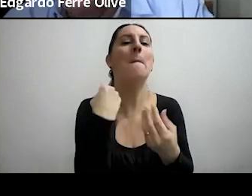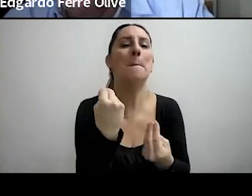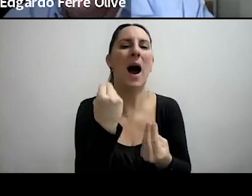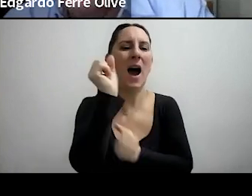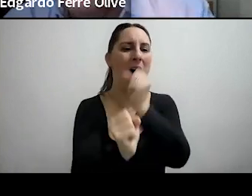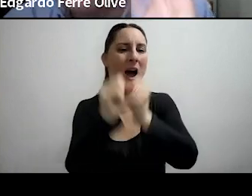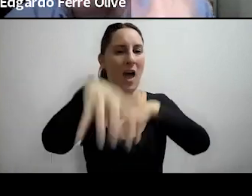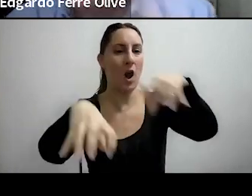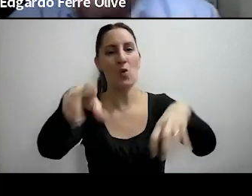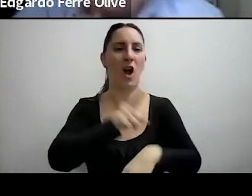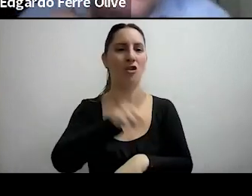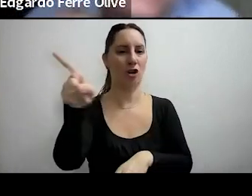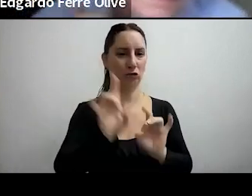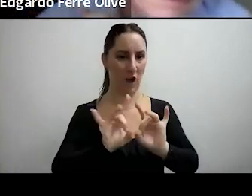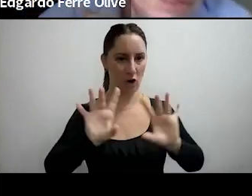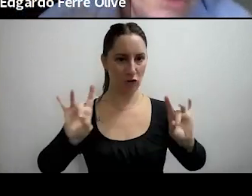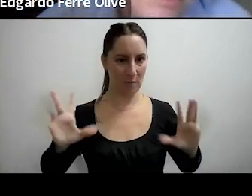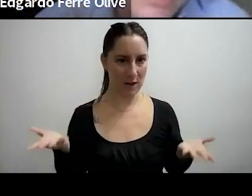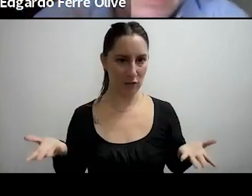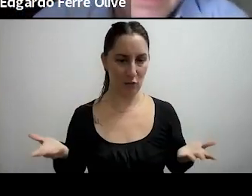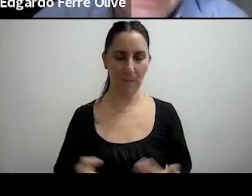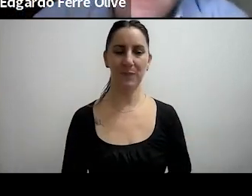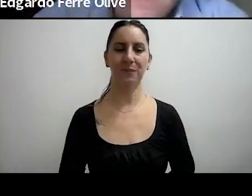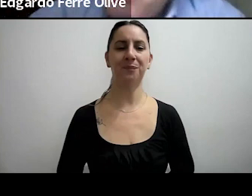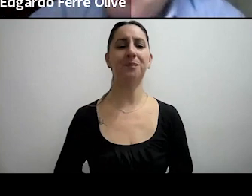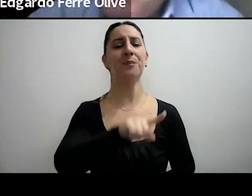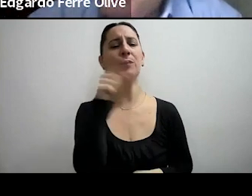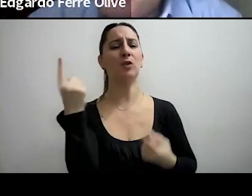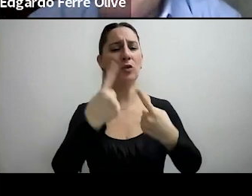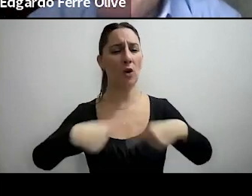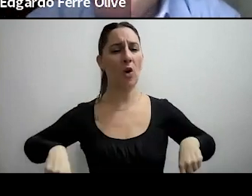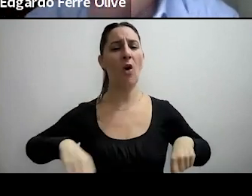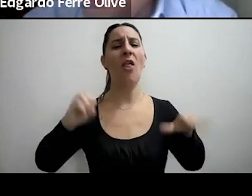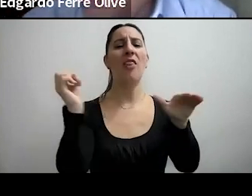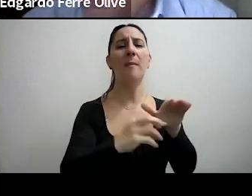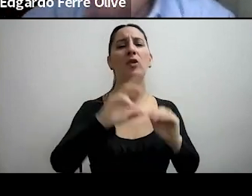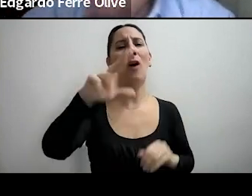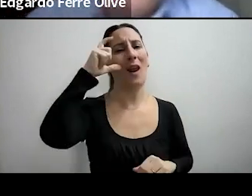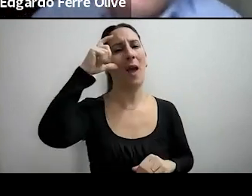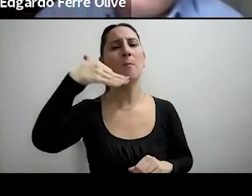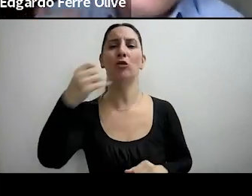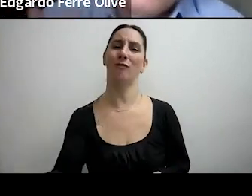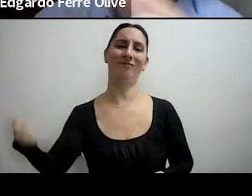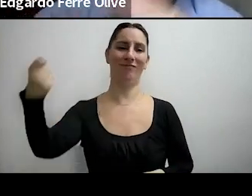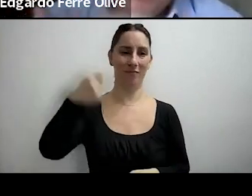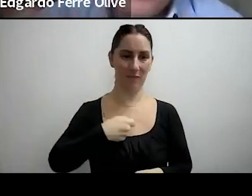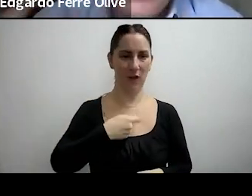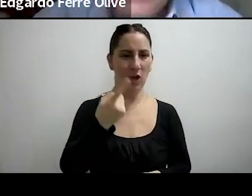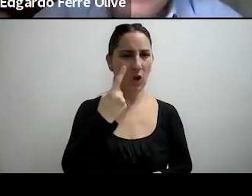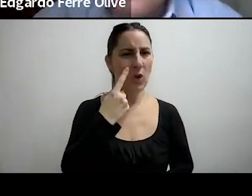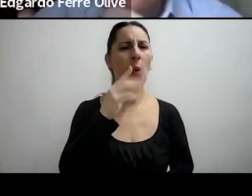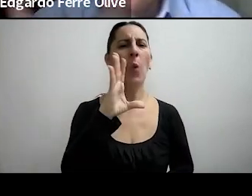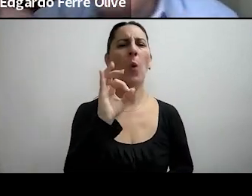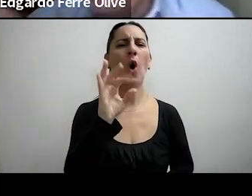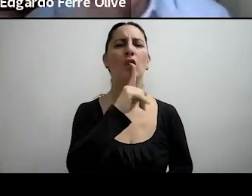a ciertos sujetos. En eso hay que ser muy cuidadosos. Y otro aspecto interesante es el depósito reembolso. No sé, escucharon hablar el tema de las botellas. Yo llevo una botella,